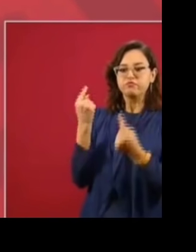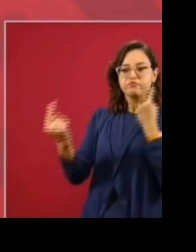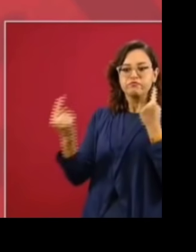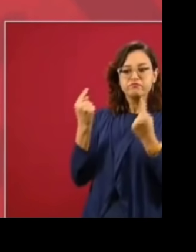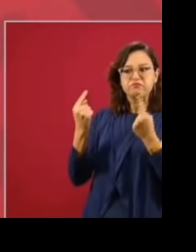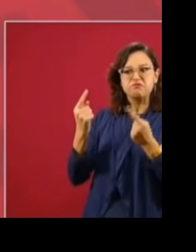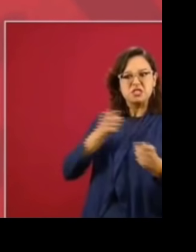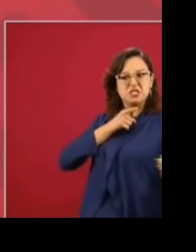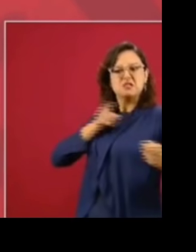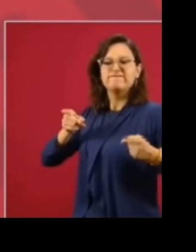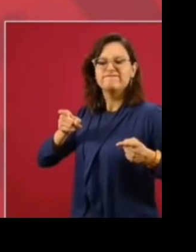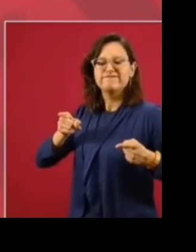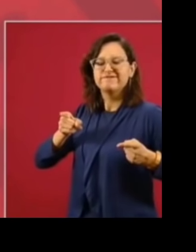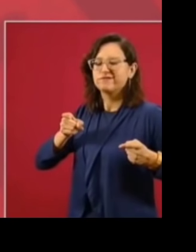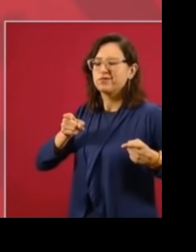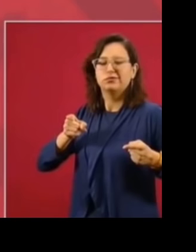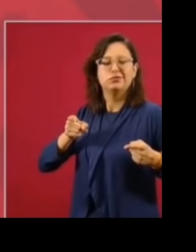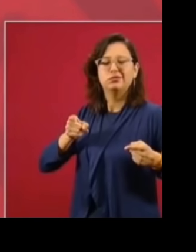ni